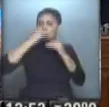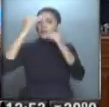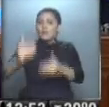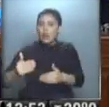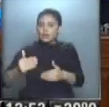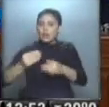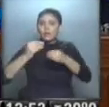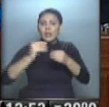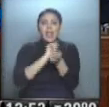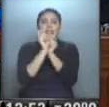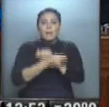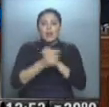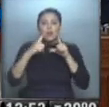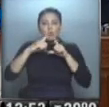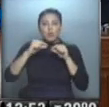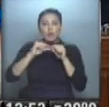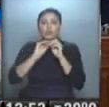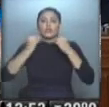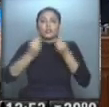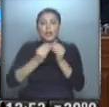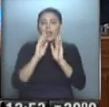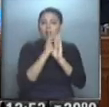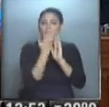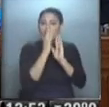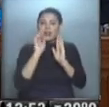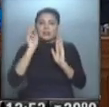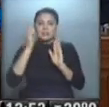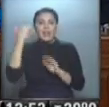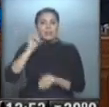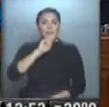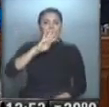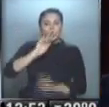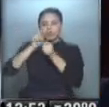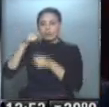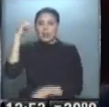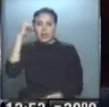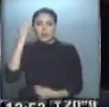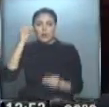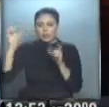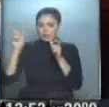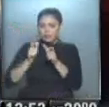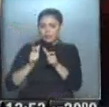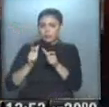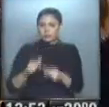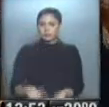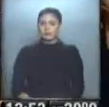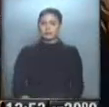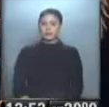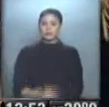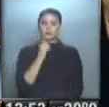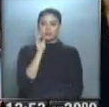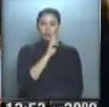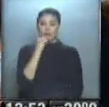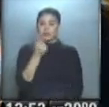a modificar el número de licencias, reduciéndolas de 24 a 10? La realidad